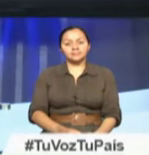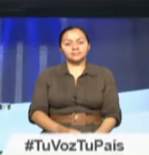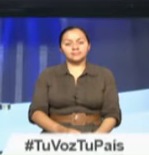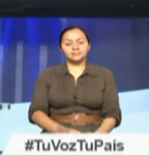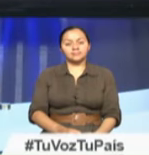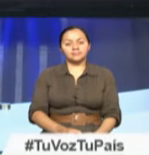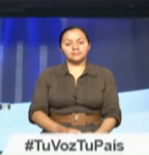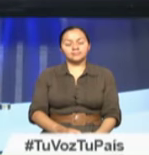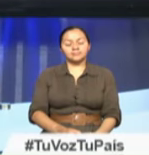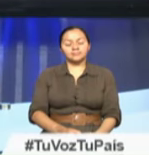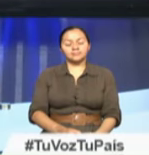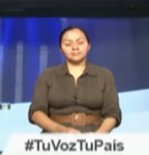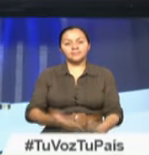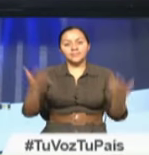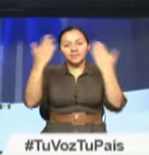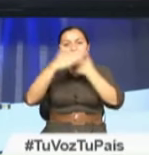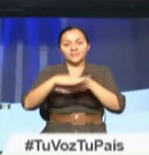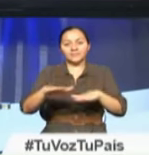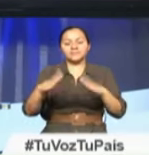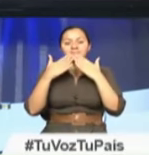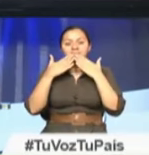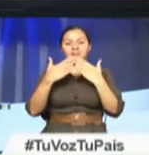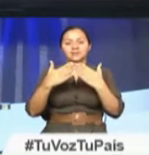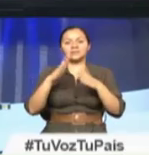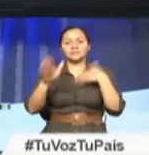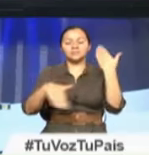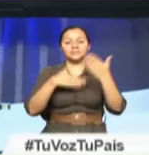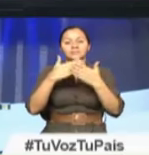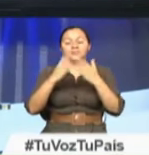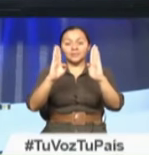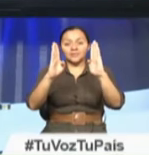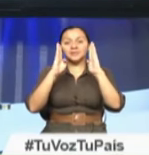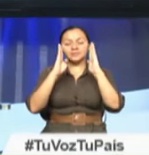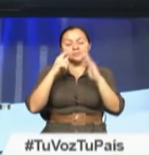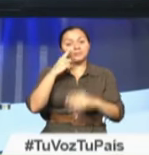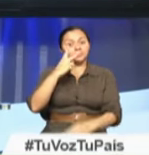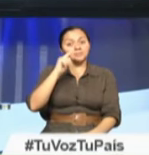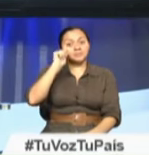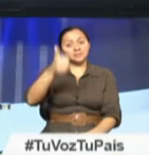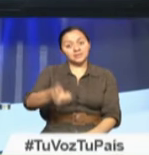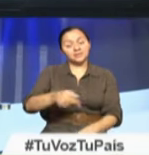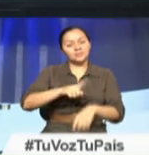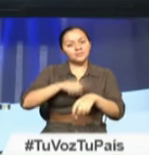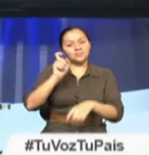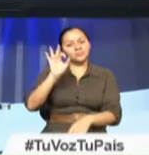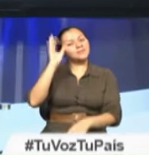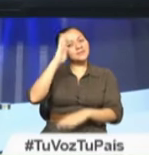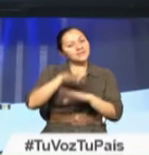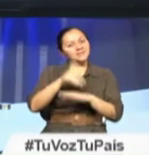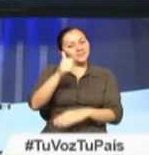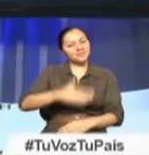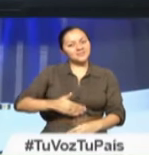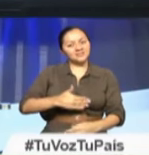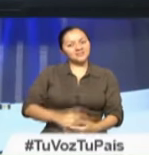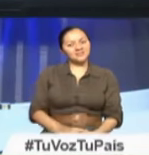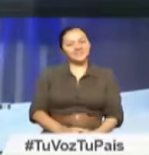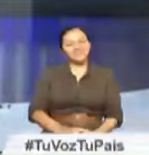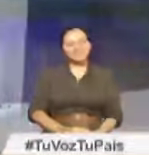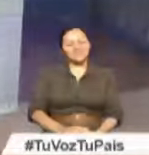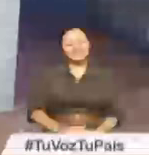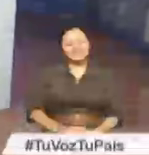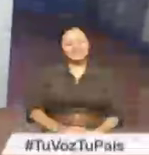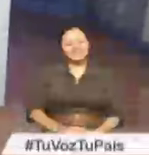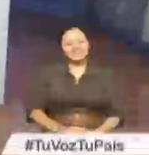corrupción. Aquí finalizamos. Gracias por su sintonía conmigo mañana a las 13. Buenas tardes y buen provecho.